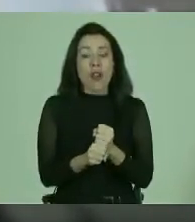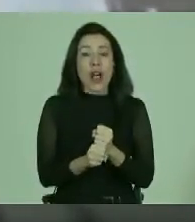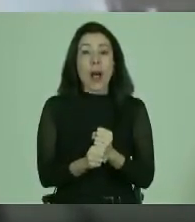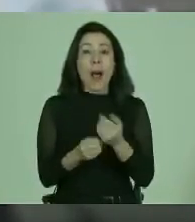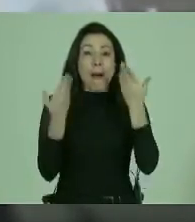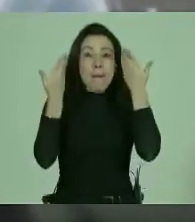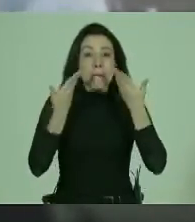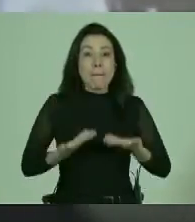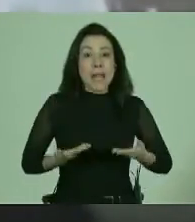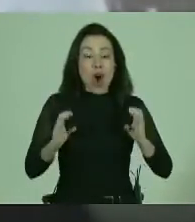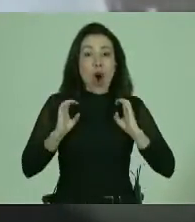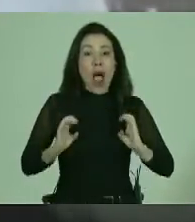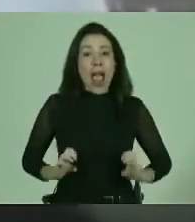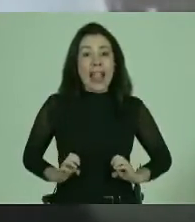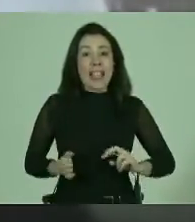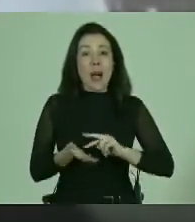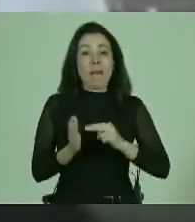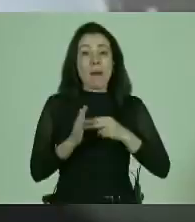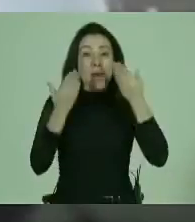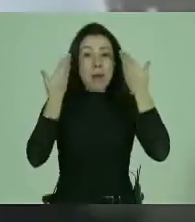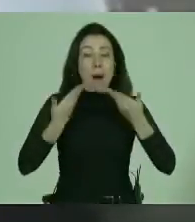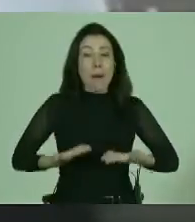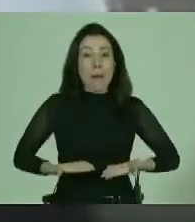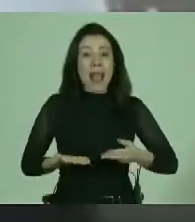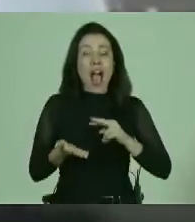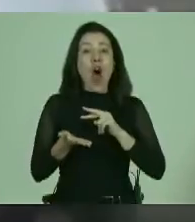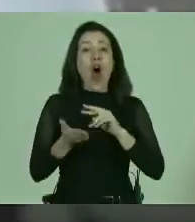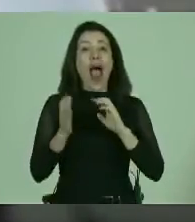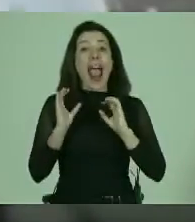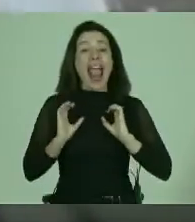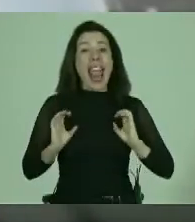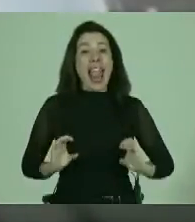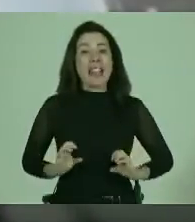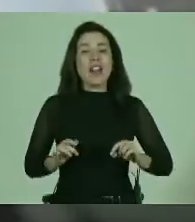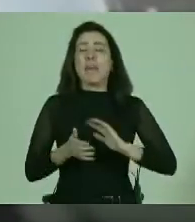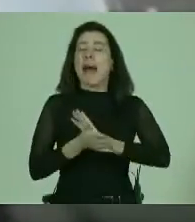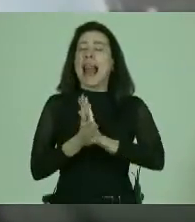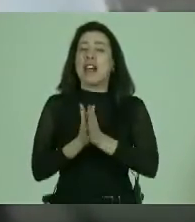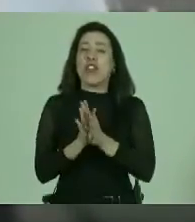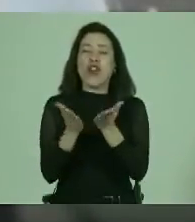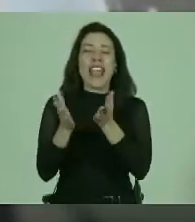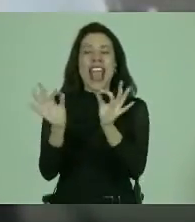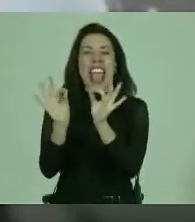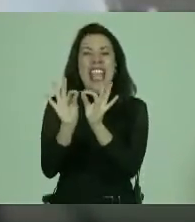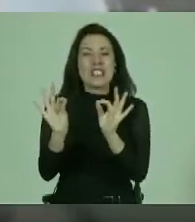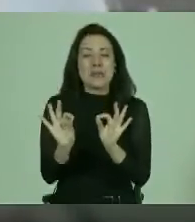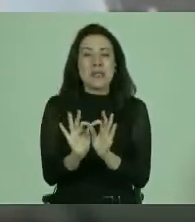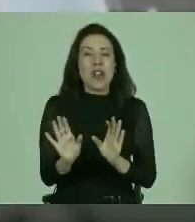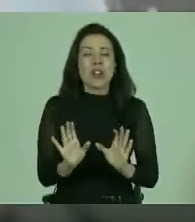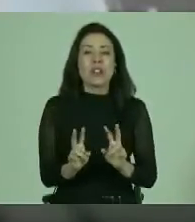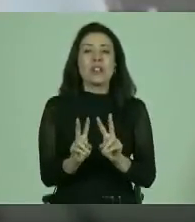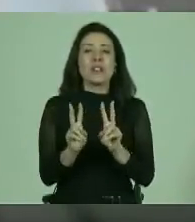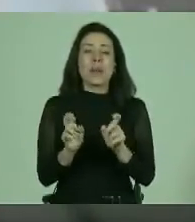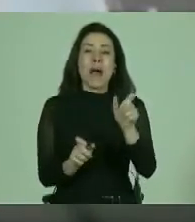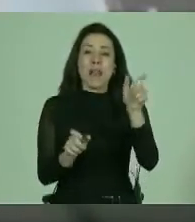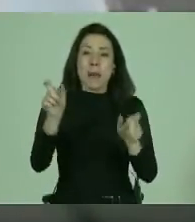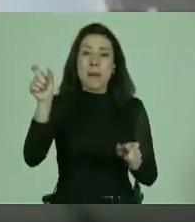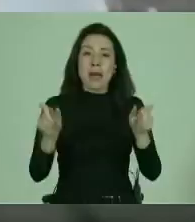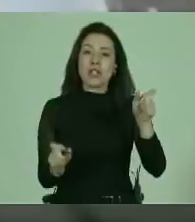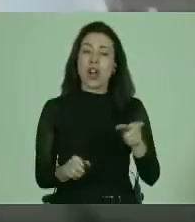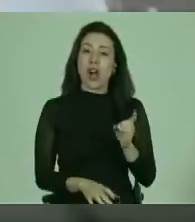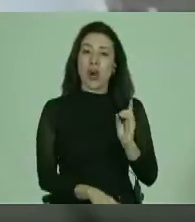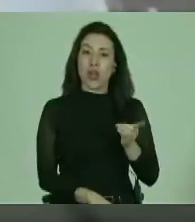y desde los problemas bioéticos que lo son para todos a bordo que especificidades tiene en el campo de las personas con